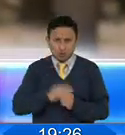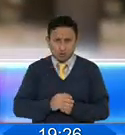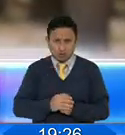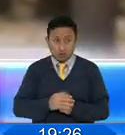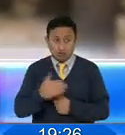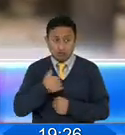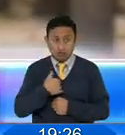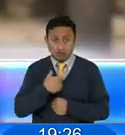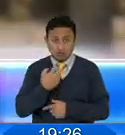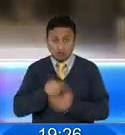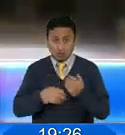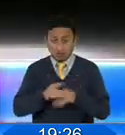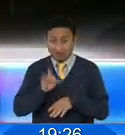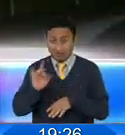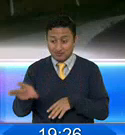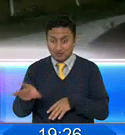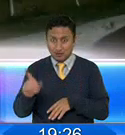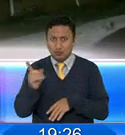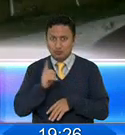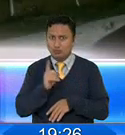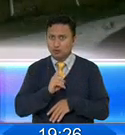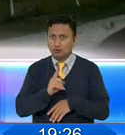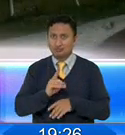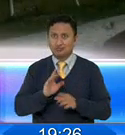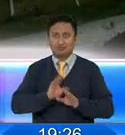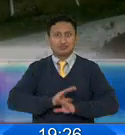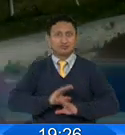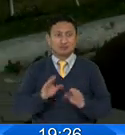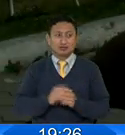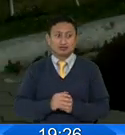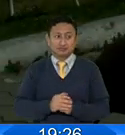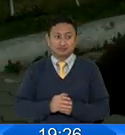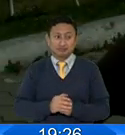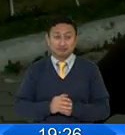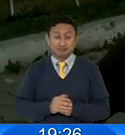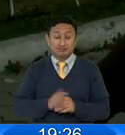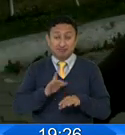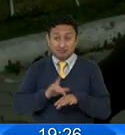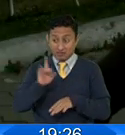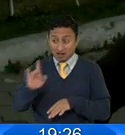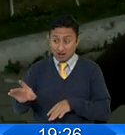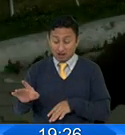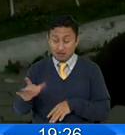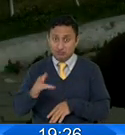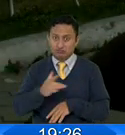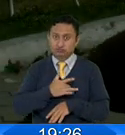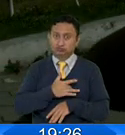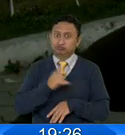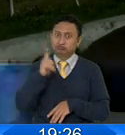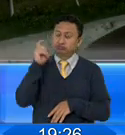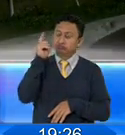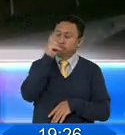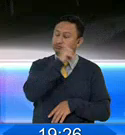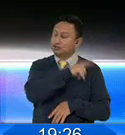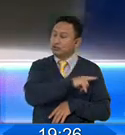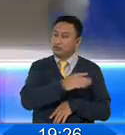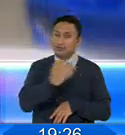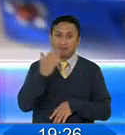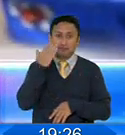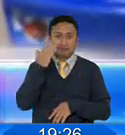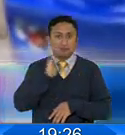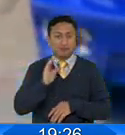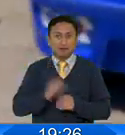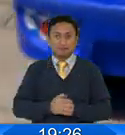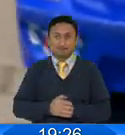alejarse de sus pequeños alejarme de ella también hubiese sido muy duro porque estaba que mamá y mamá es